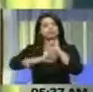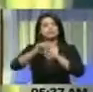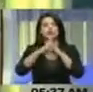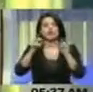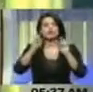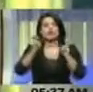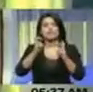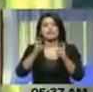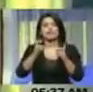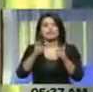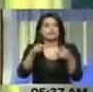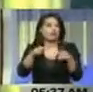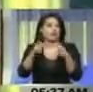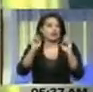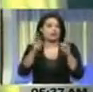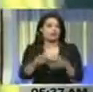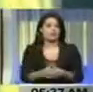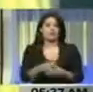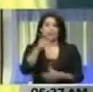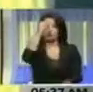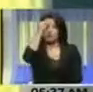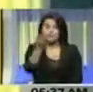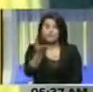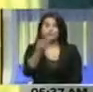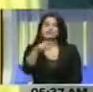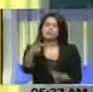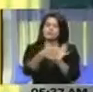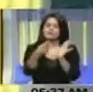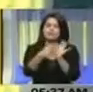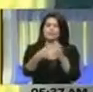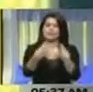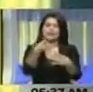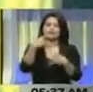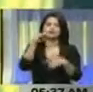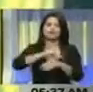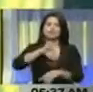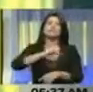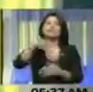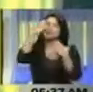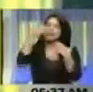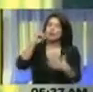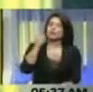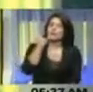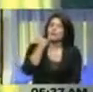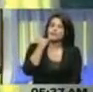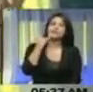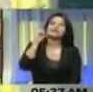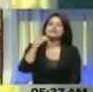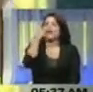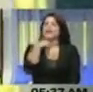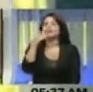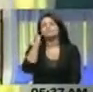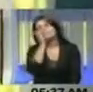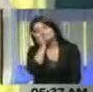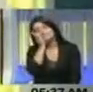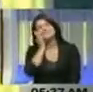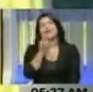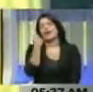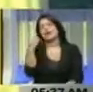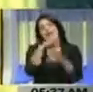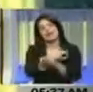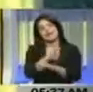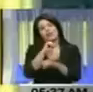esta trama. Así que, ¿qué opina usted? Participe a través de las redes sociales. Tenemos que saludar a Joana Mora. Tiene un poco de cara de sueño, pero cómo no, ayer hasta las 12 de la